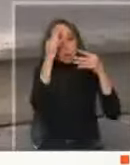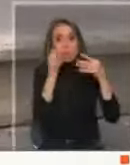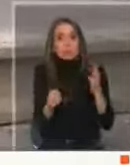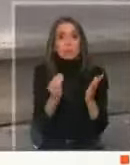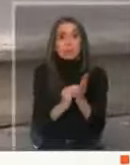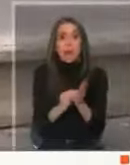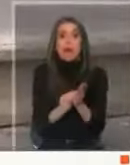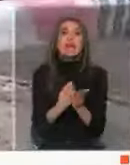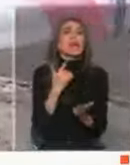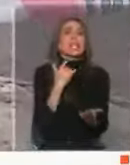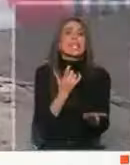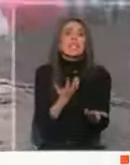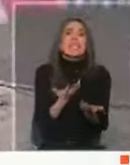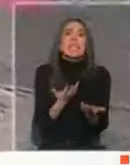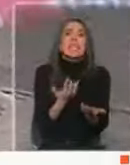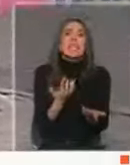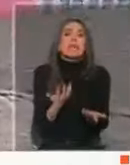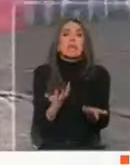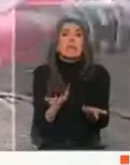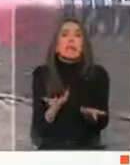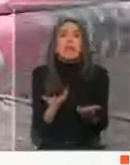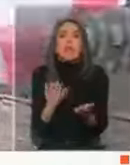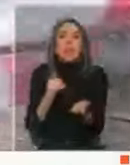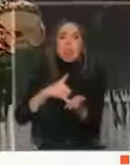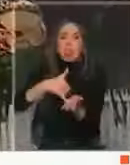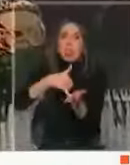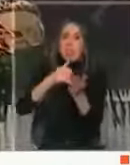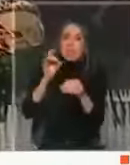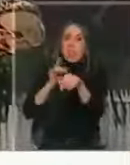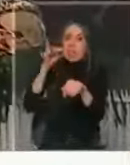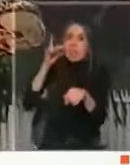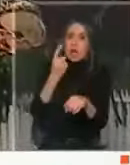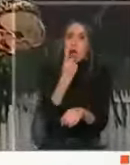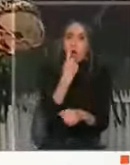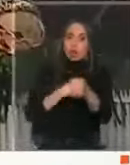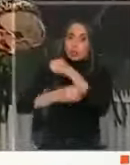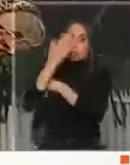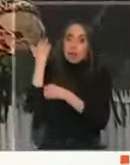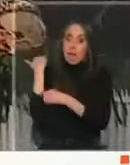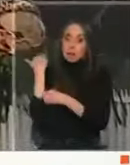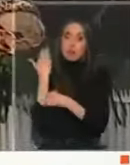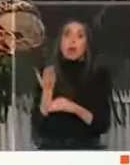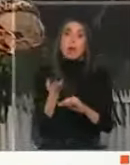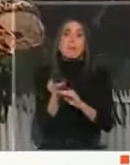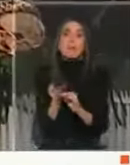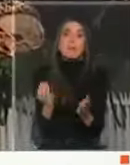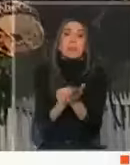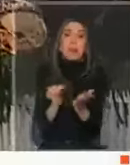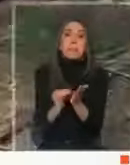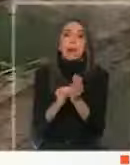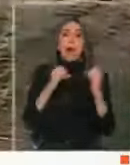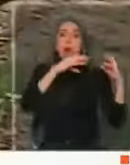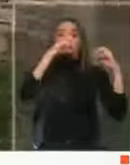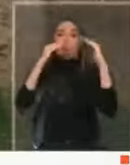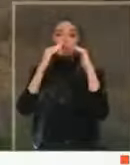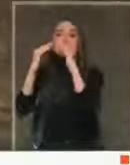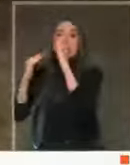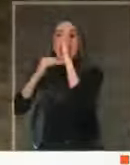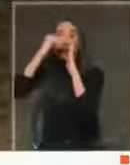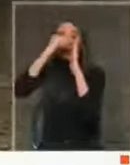qué responde esta fragilidad? Ojo que en los últimos 11 años la demanda de energía eléctrica en los hogares creció en